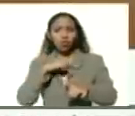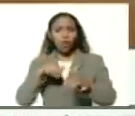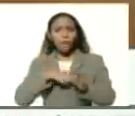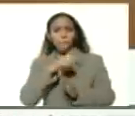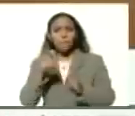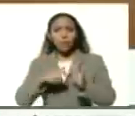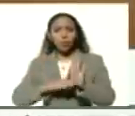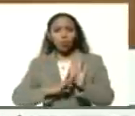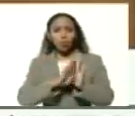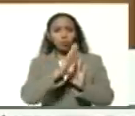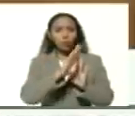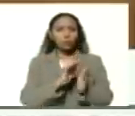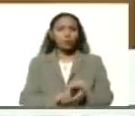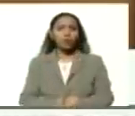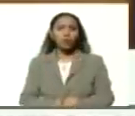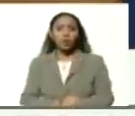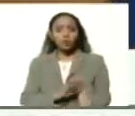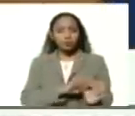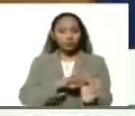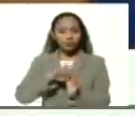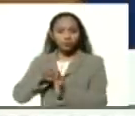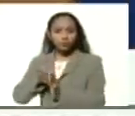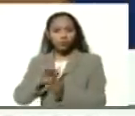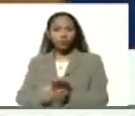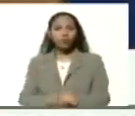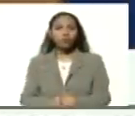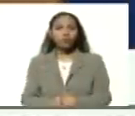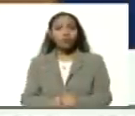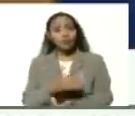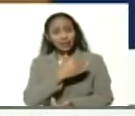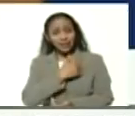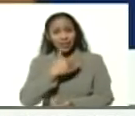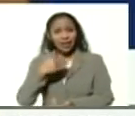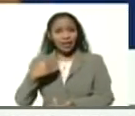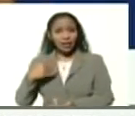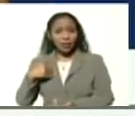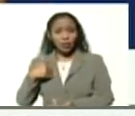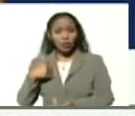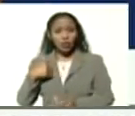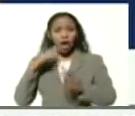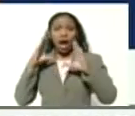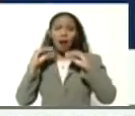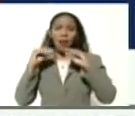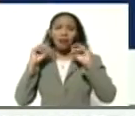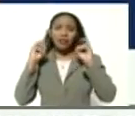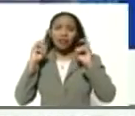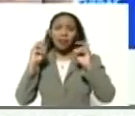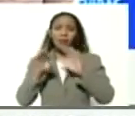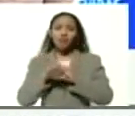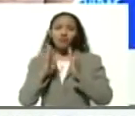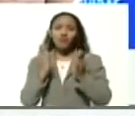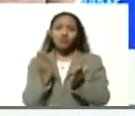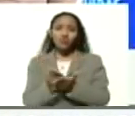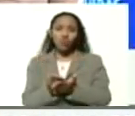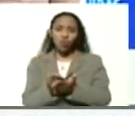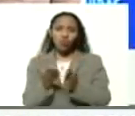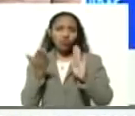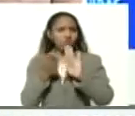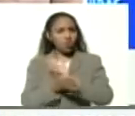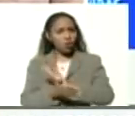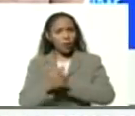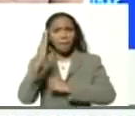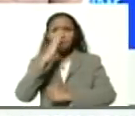desarrollo. Por otro lado, queríamos hablar del mundo.